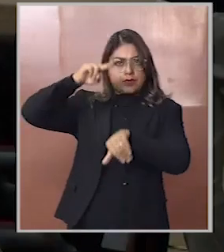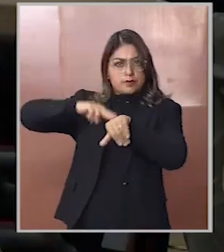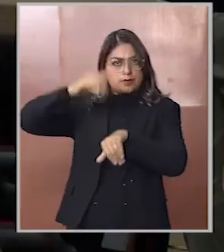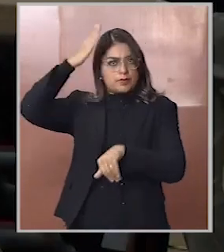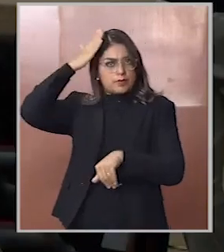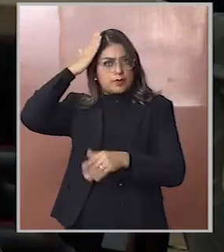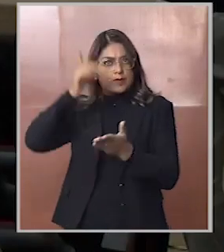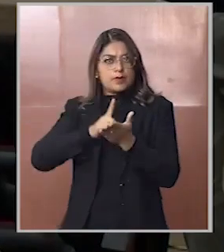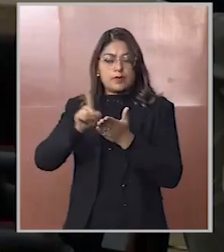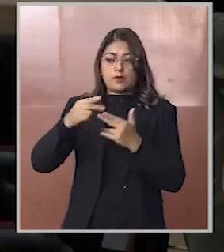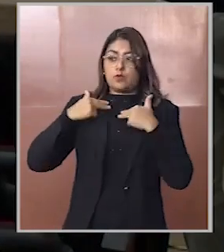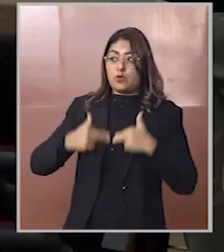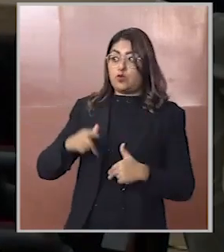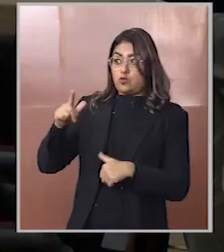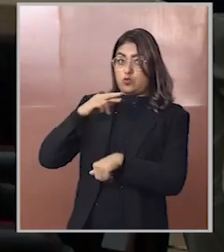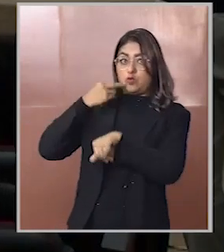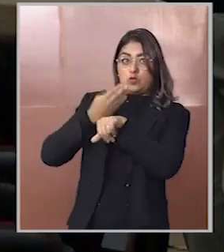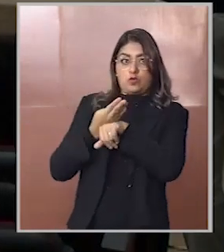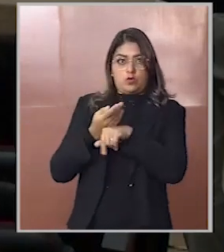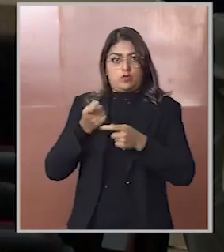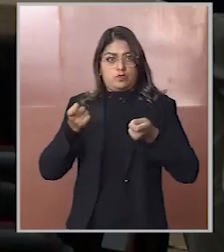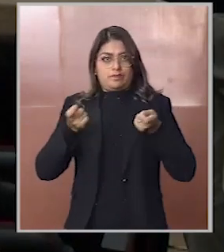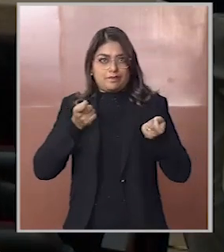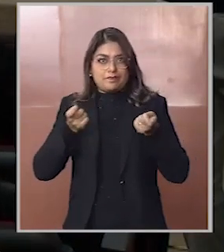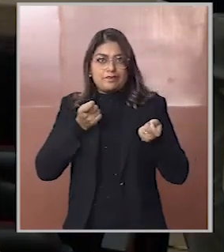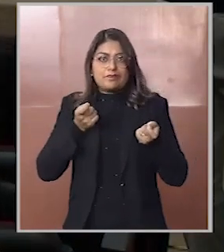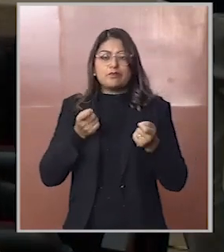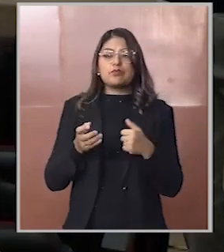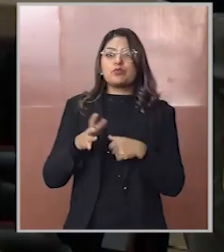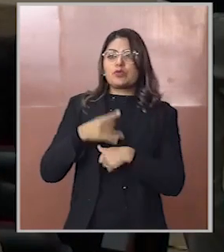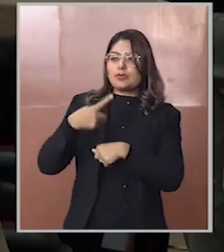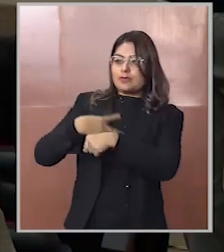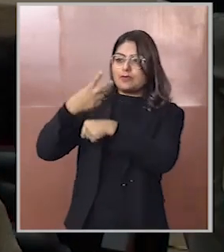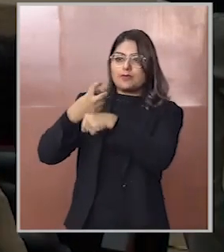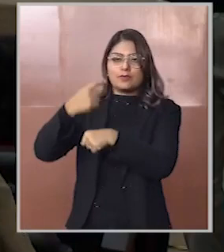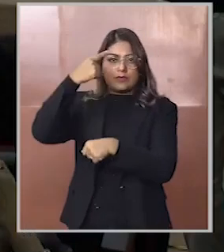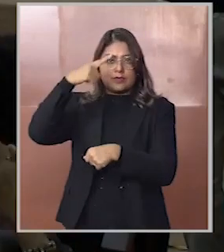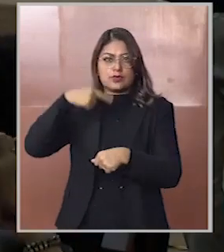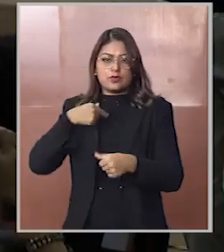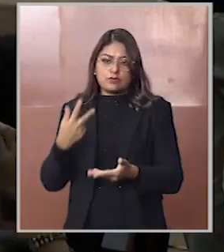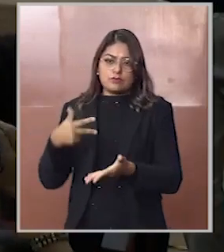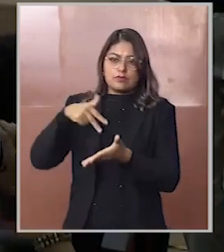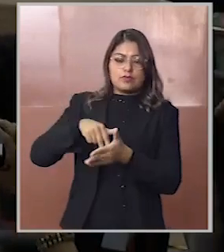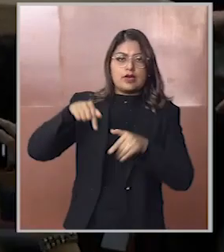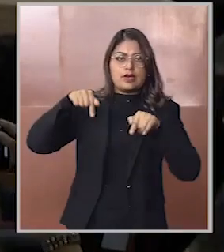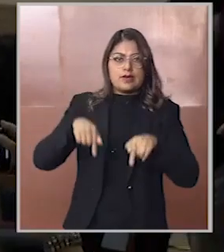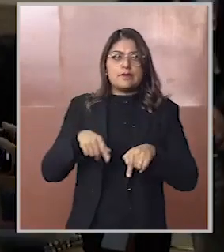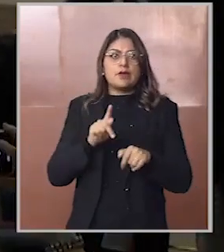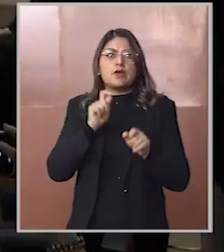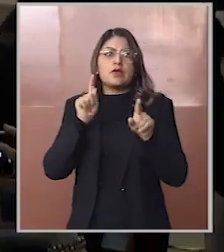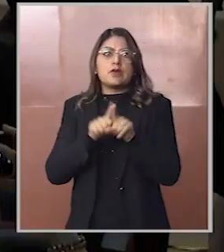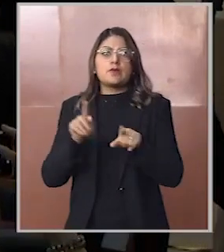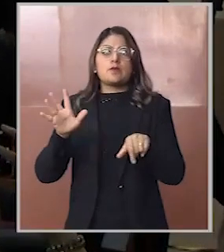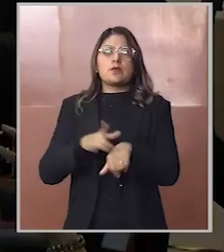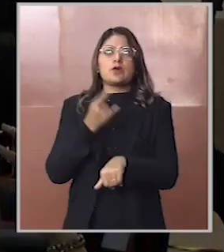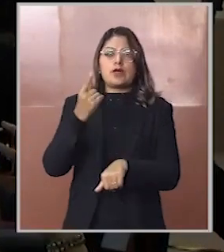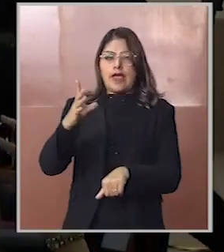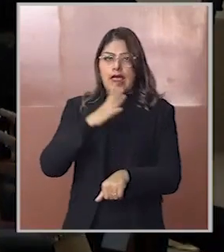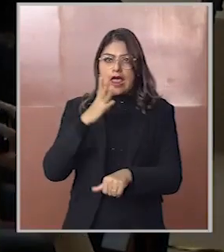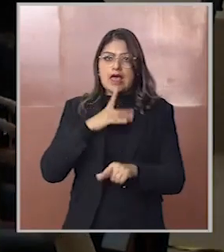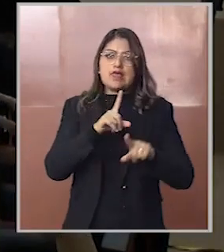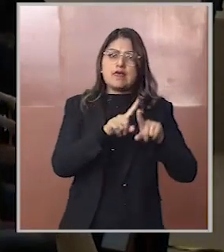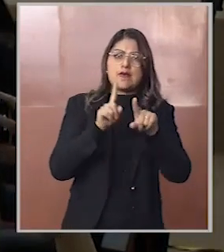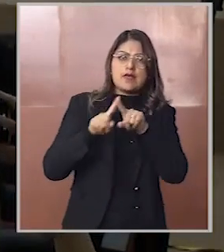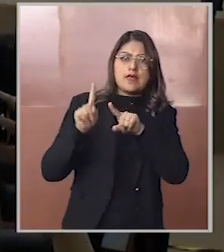general de Derechos Humanos que en cabezas eh No solo por la invitación para estar aquí sino por las múltiples y